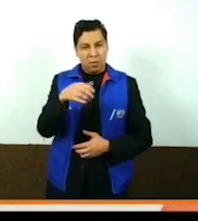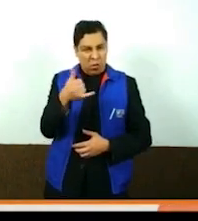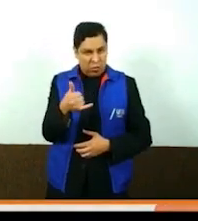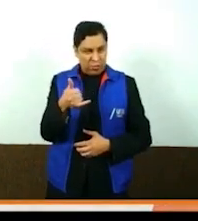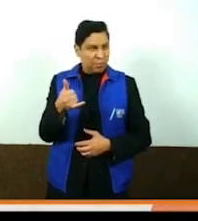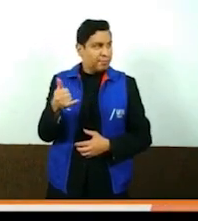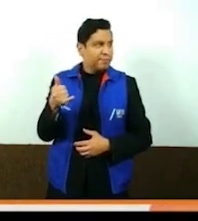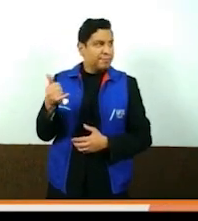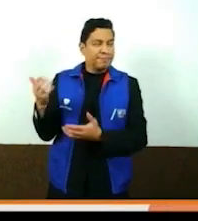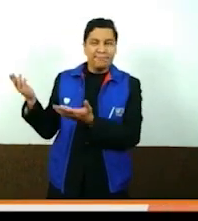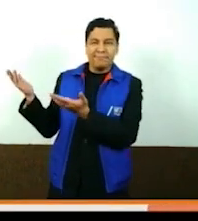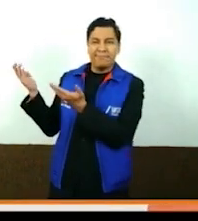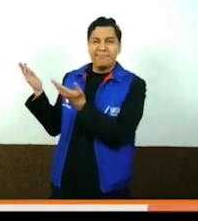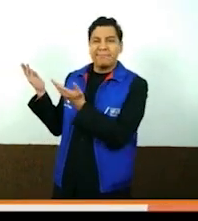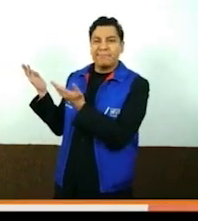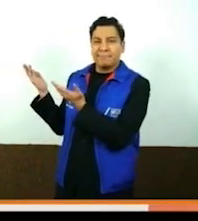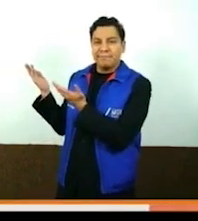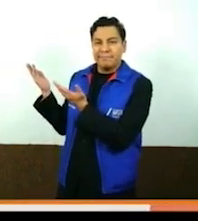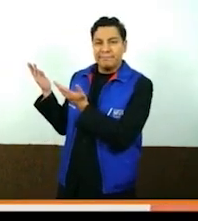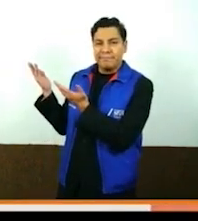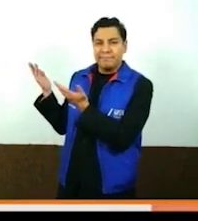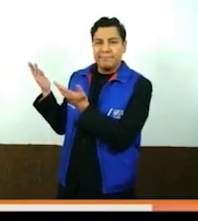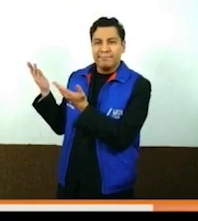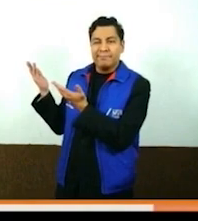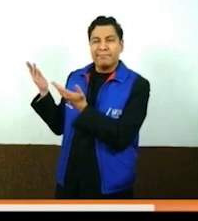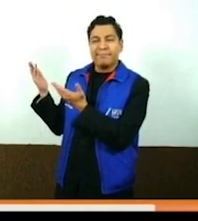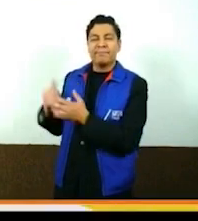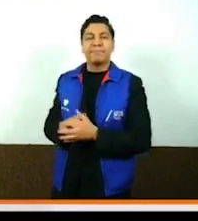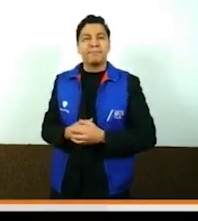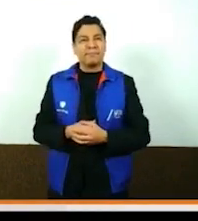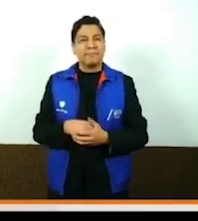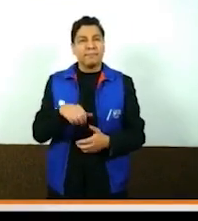Eloy Rodríguez Alfonsín.